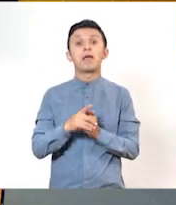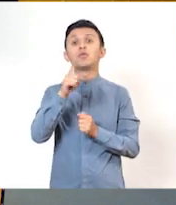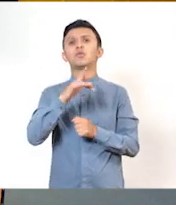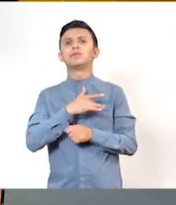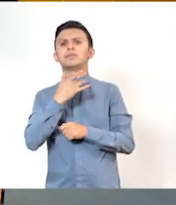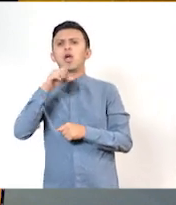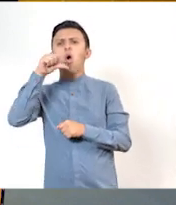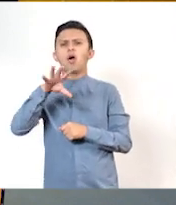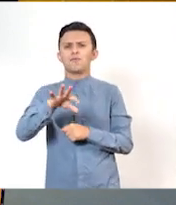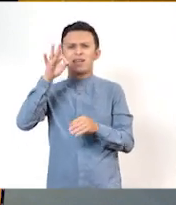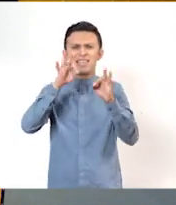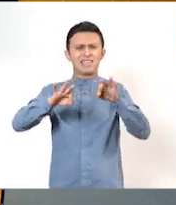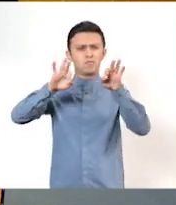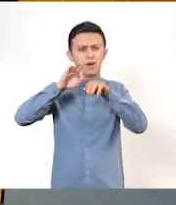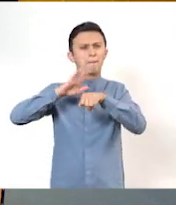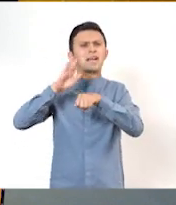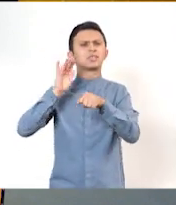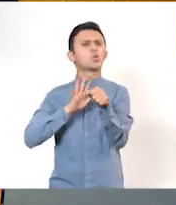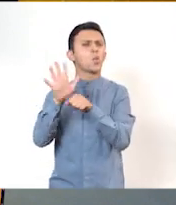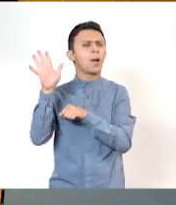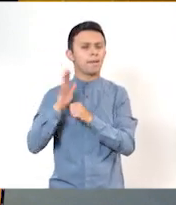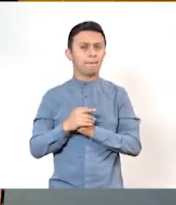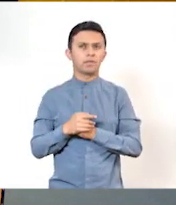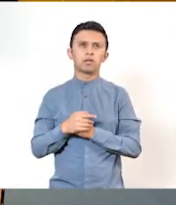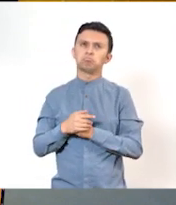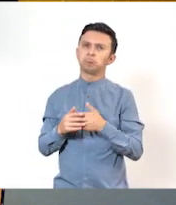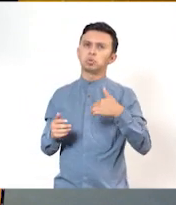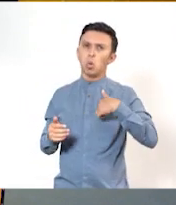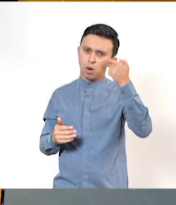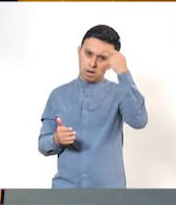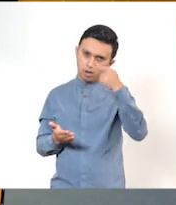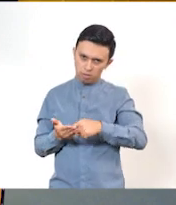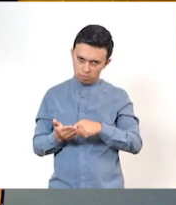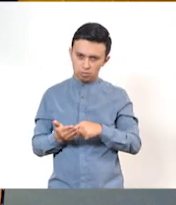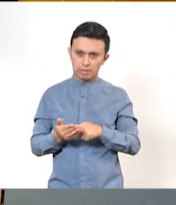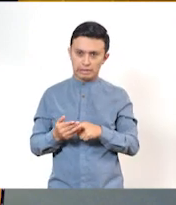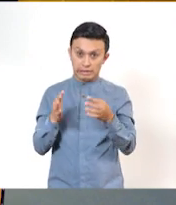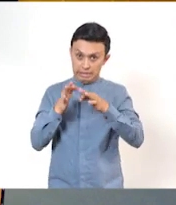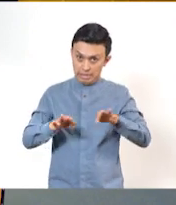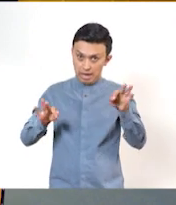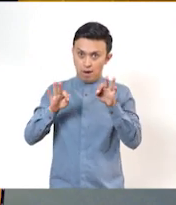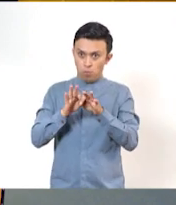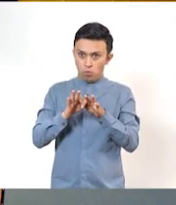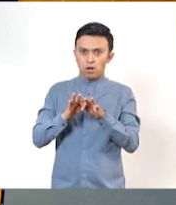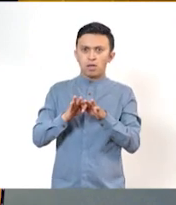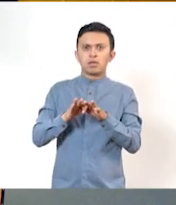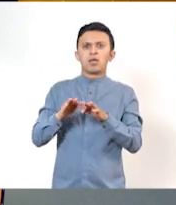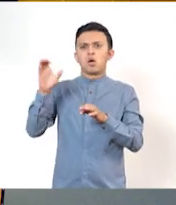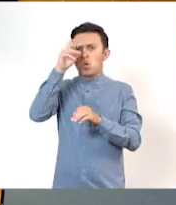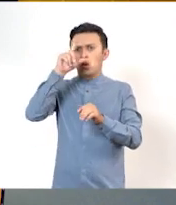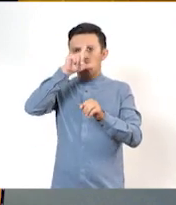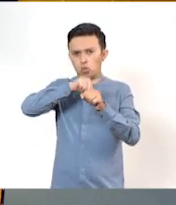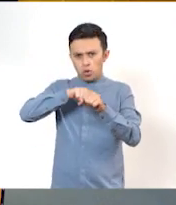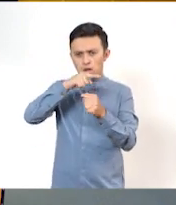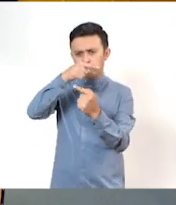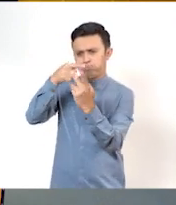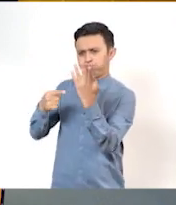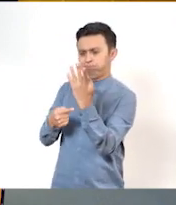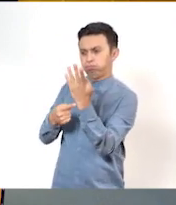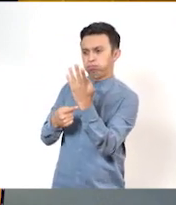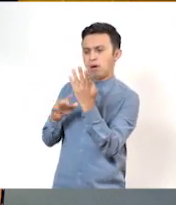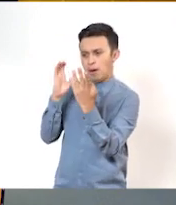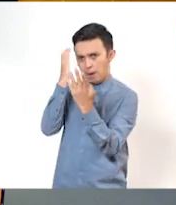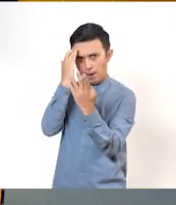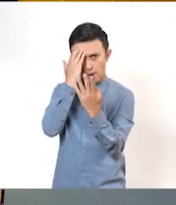pareció? ¿Qué fue lo más importante de hoy? Pues a mí me pareció que es vital conocer y reconocer la diversidad cultural de